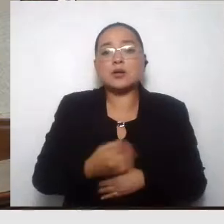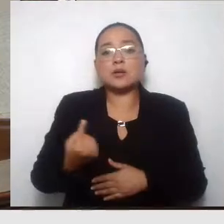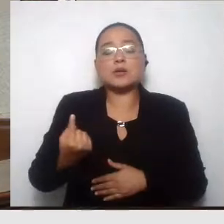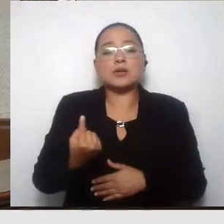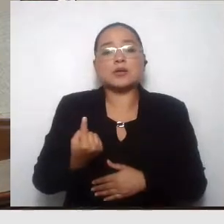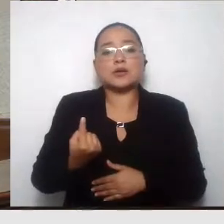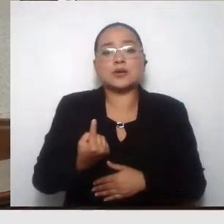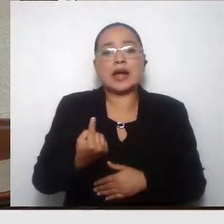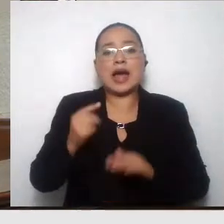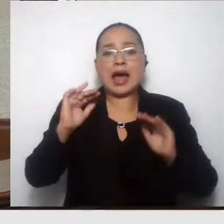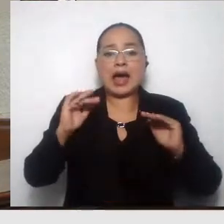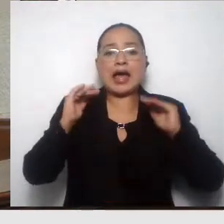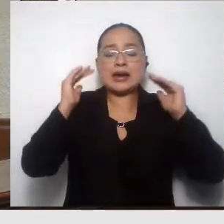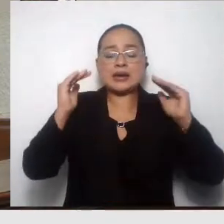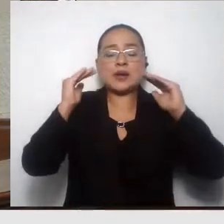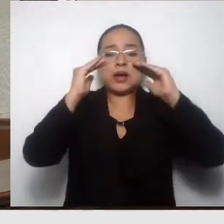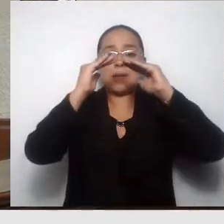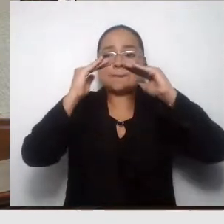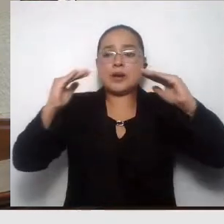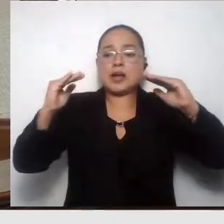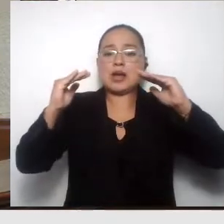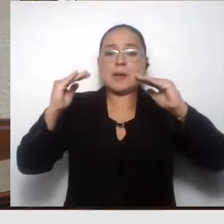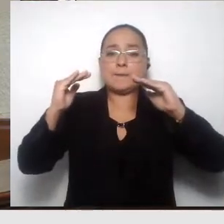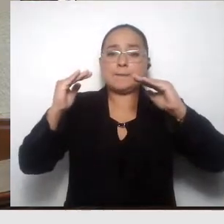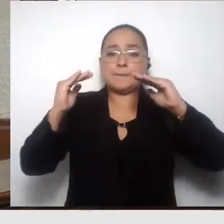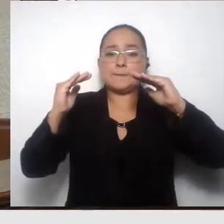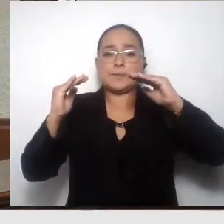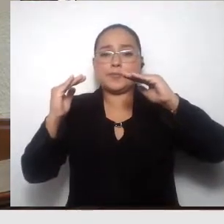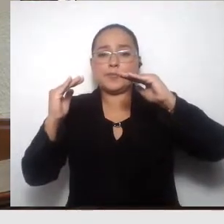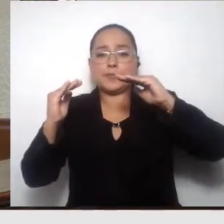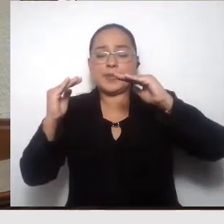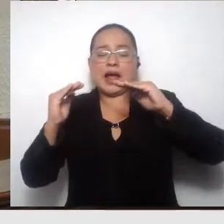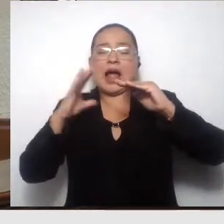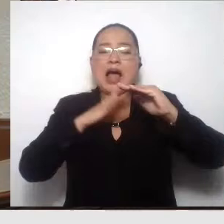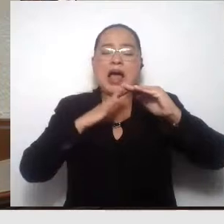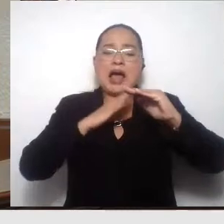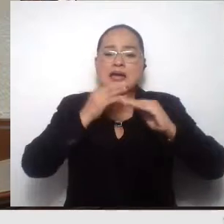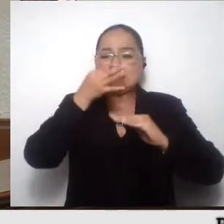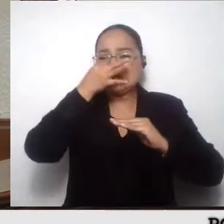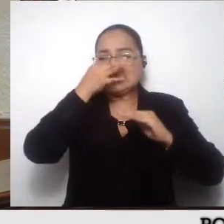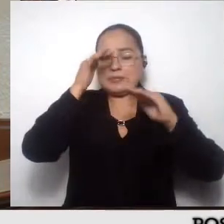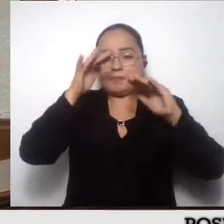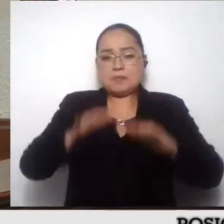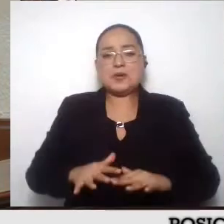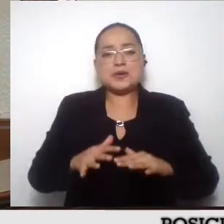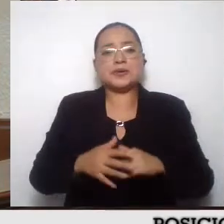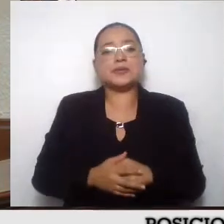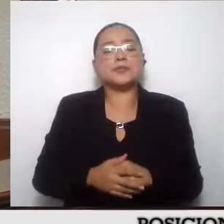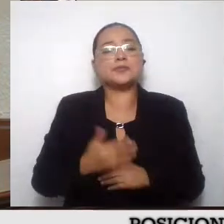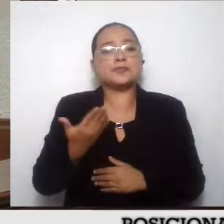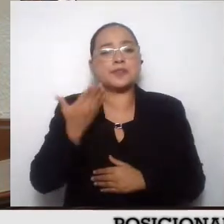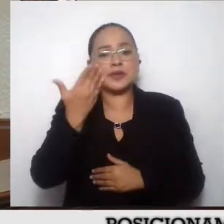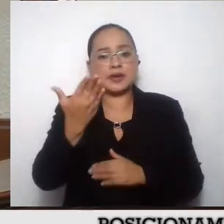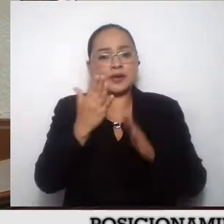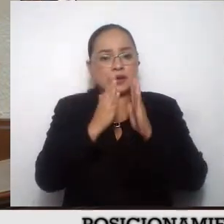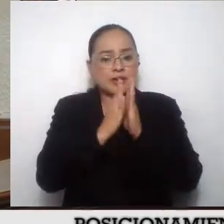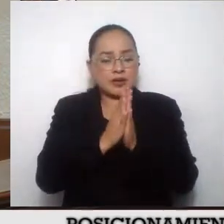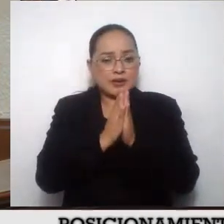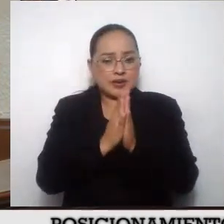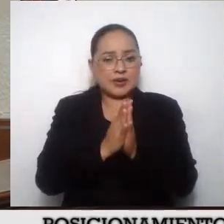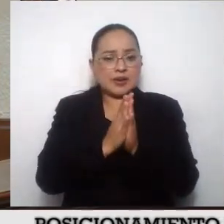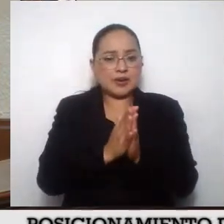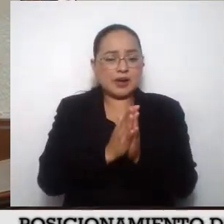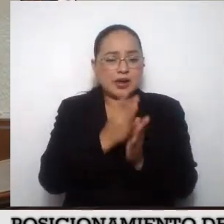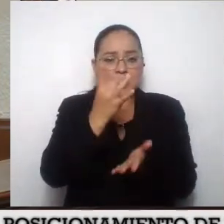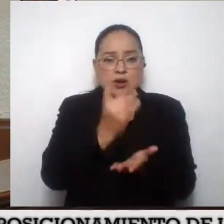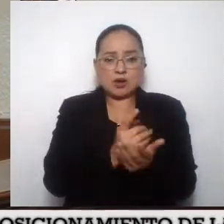muy balanceado hacia el piso. Entonces, se pide por favor, más que las